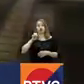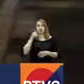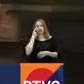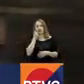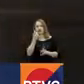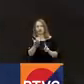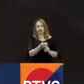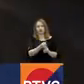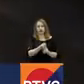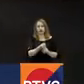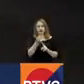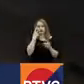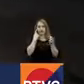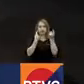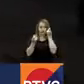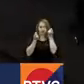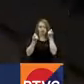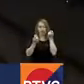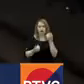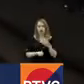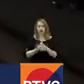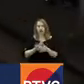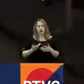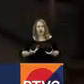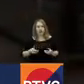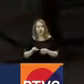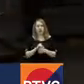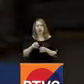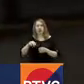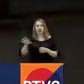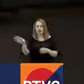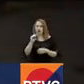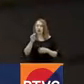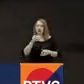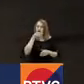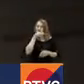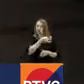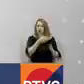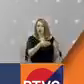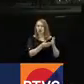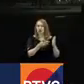la nueva estrategia invita a toda la ciudadanía a denunciar